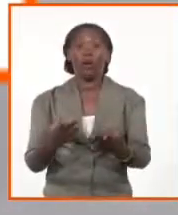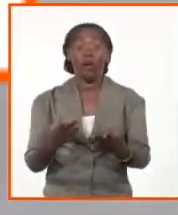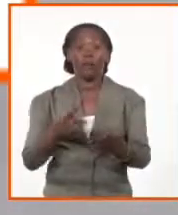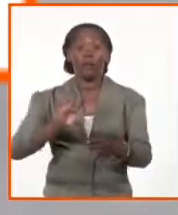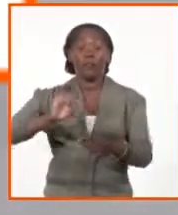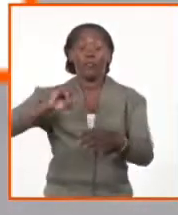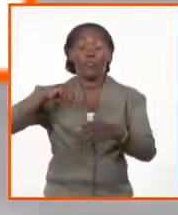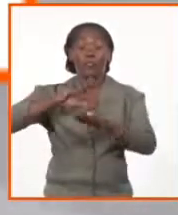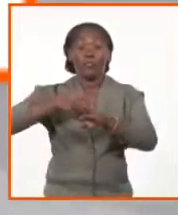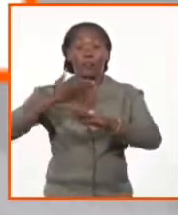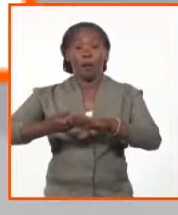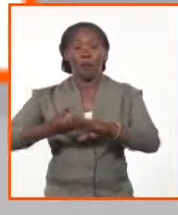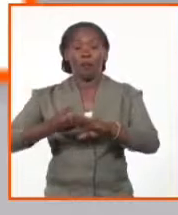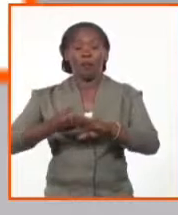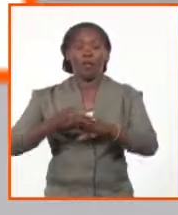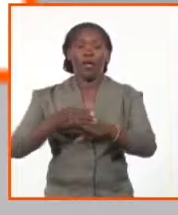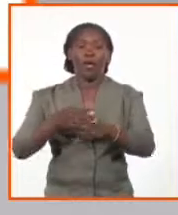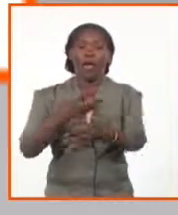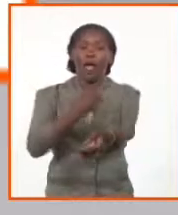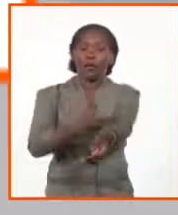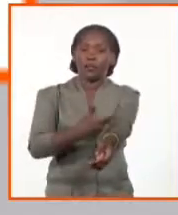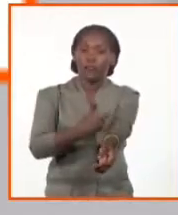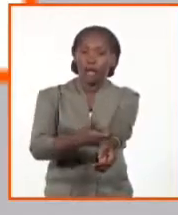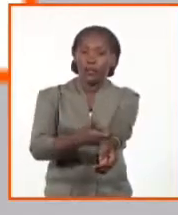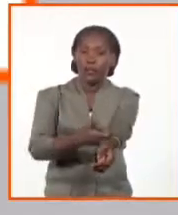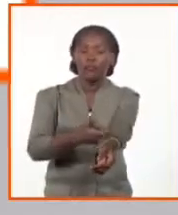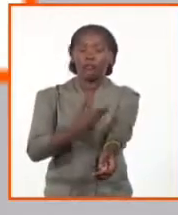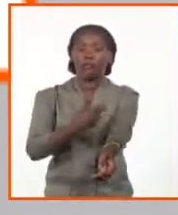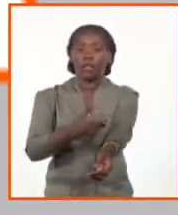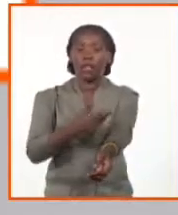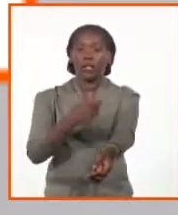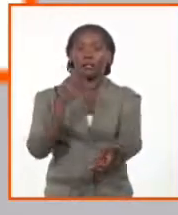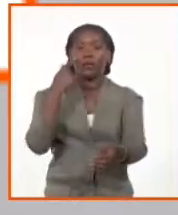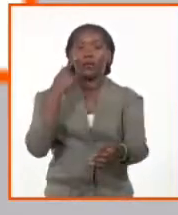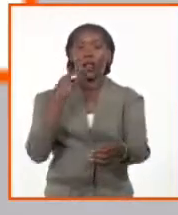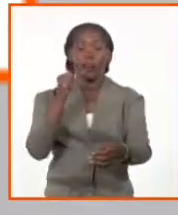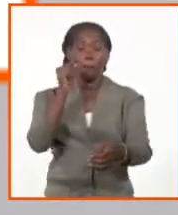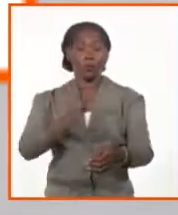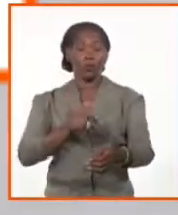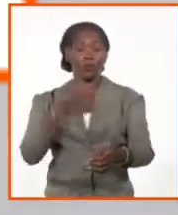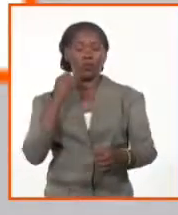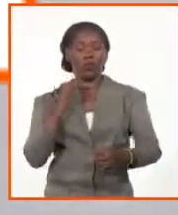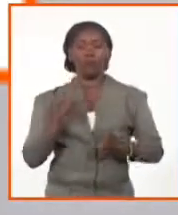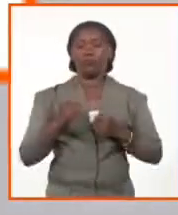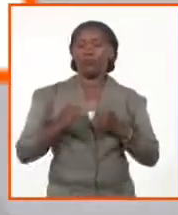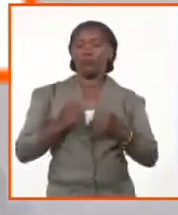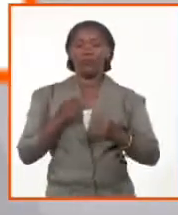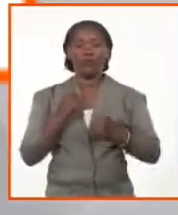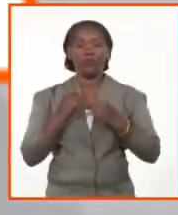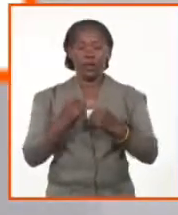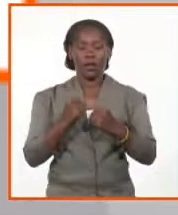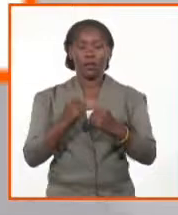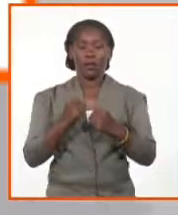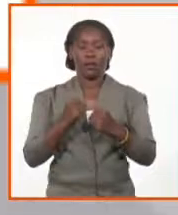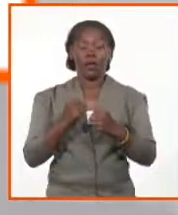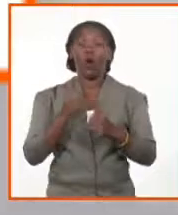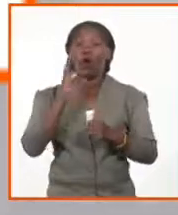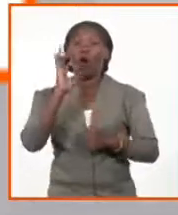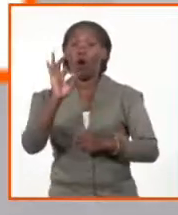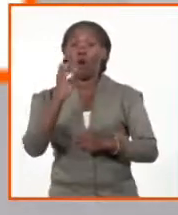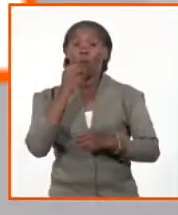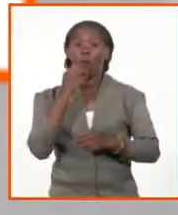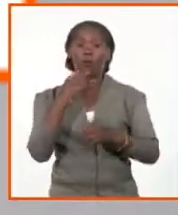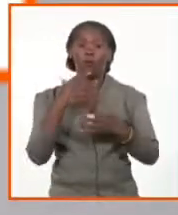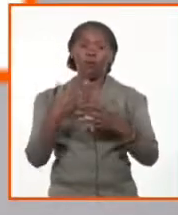estamos hablando ahora cuál es el curso en frente a enfermedad hay una etapa febril se tapa febril puede más dolor de